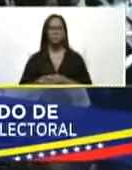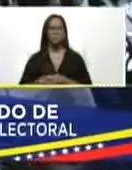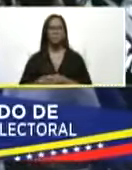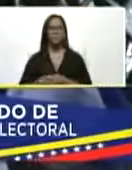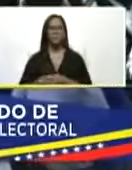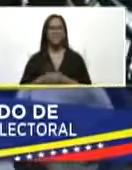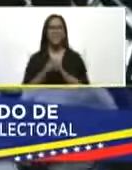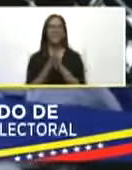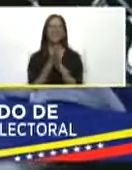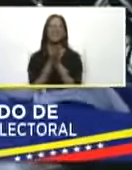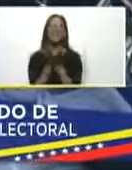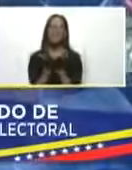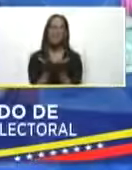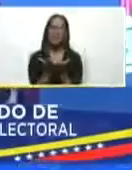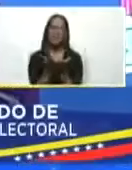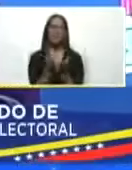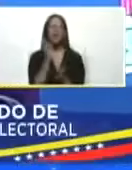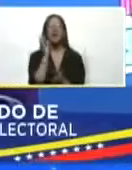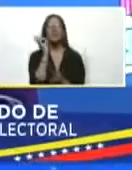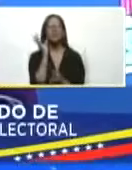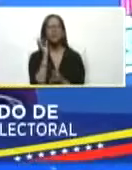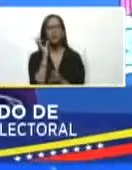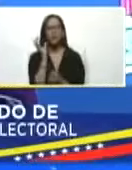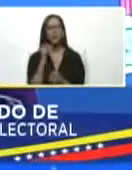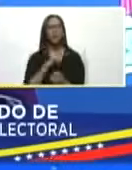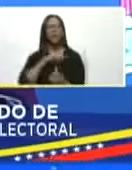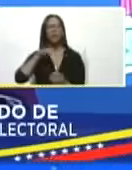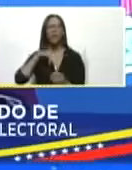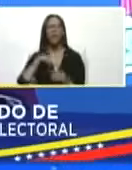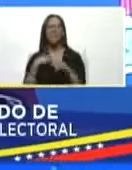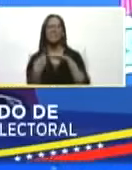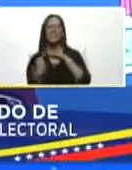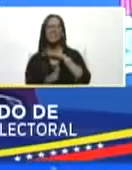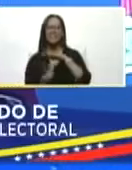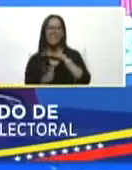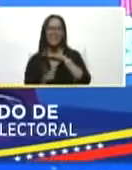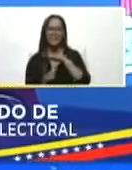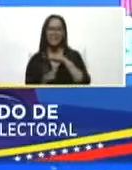el libro azul, nuestras raíces,